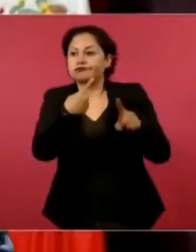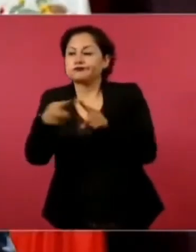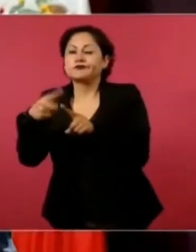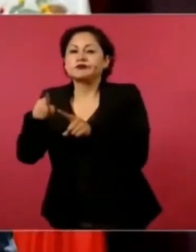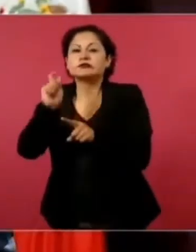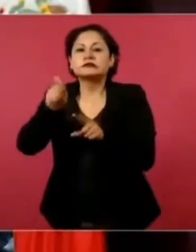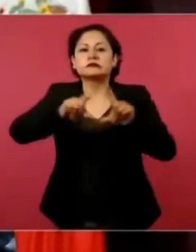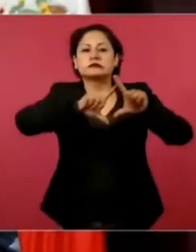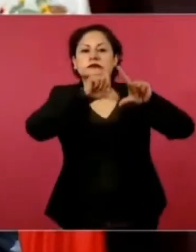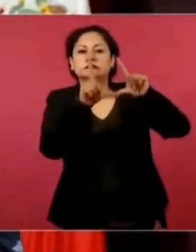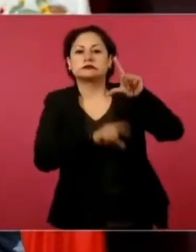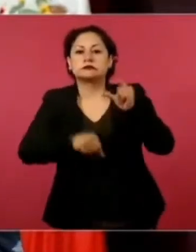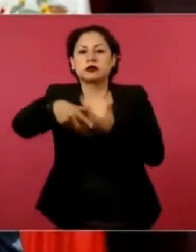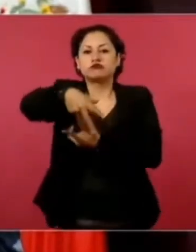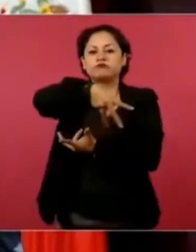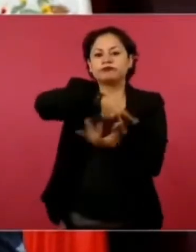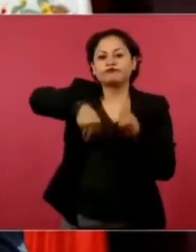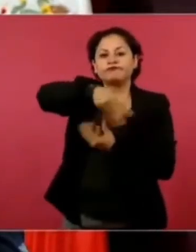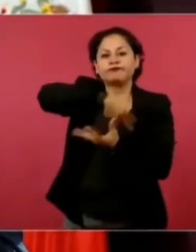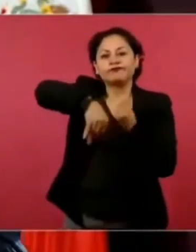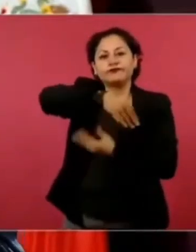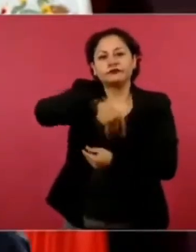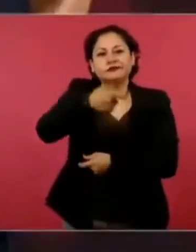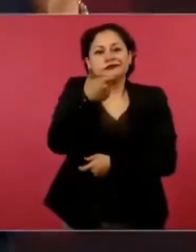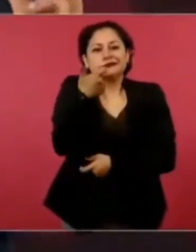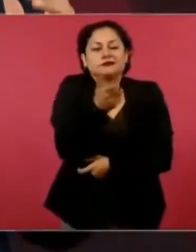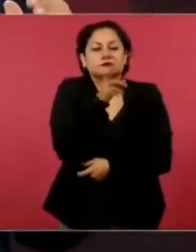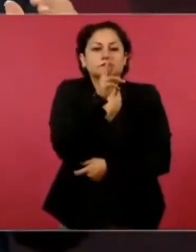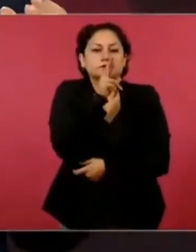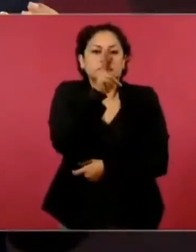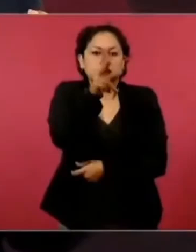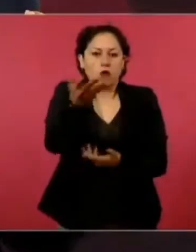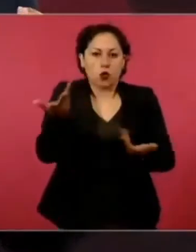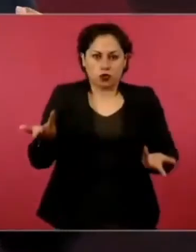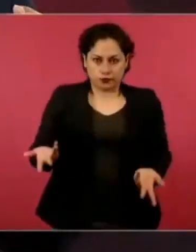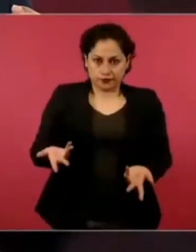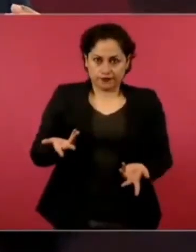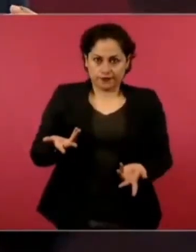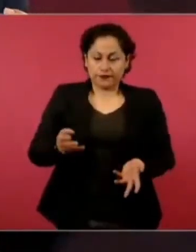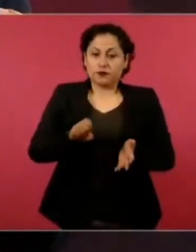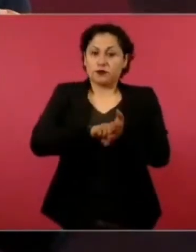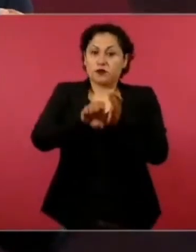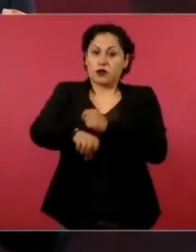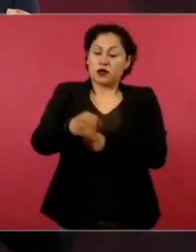suplir el que se tengan tasas altas. ¿Sí?